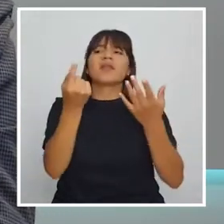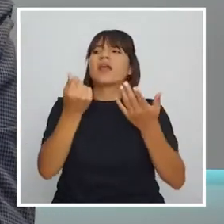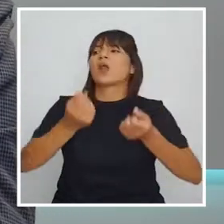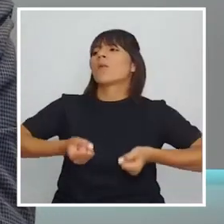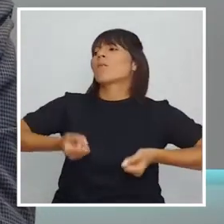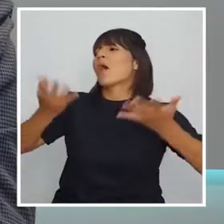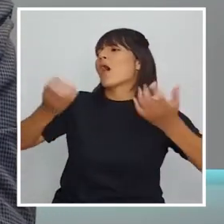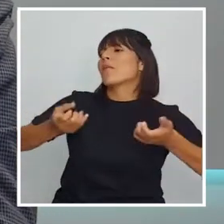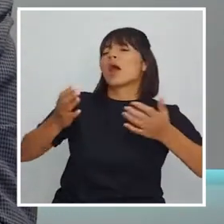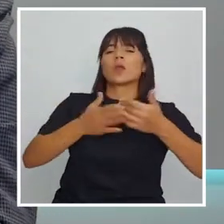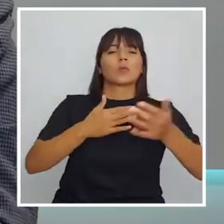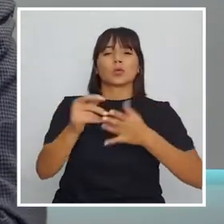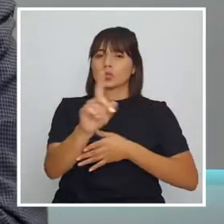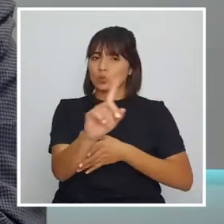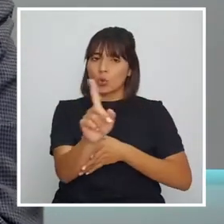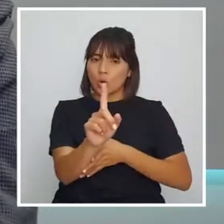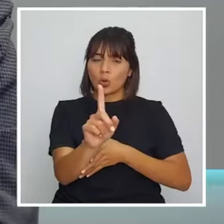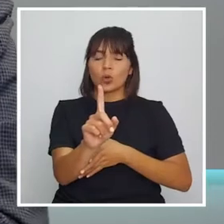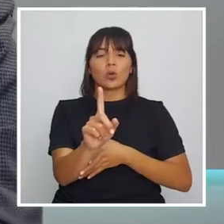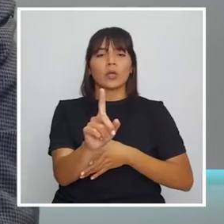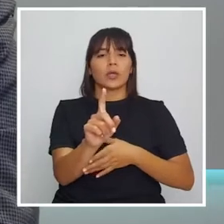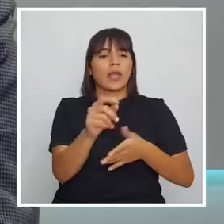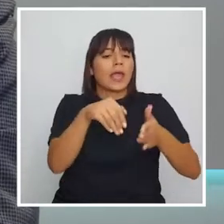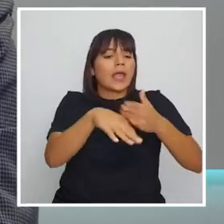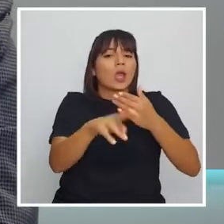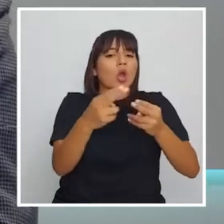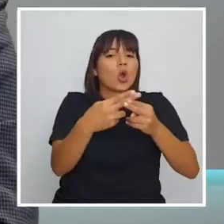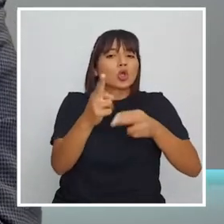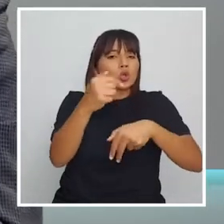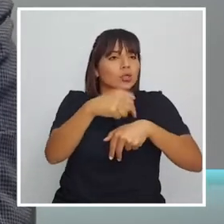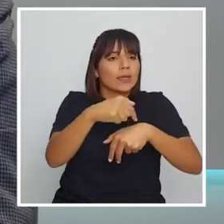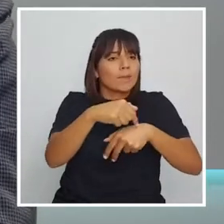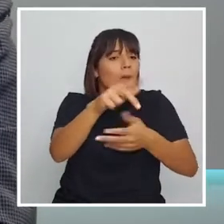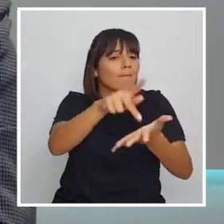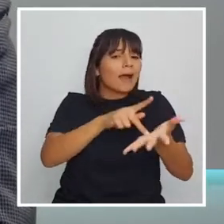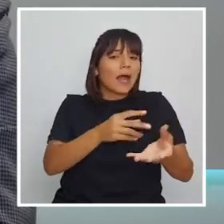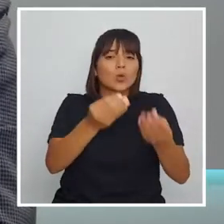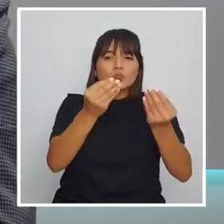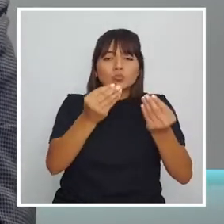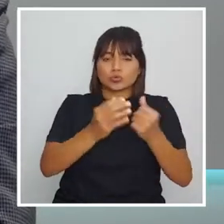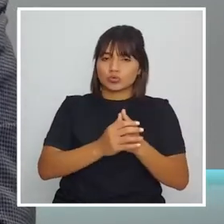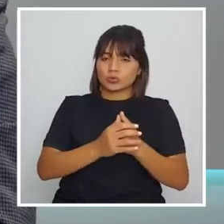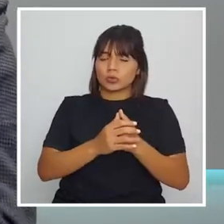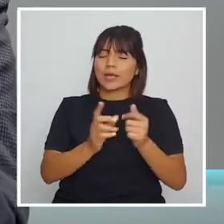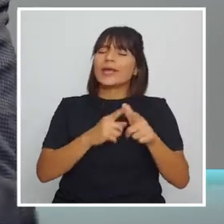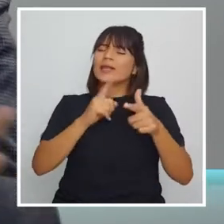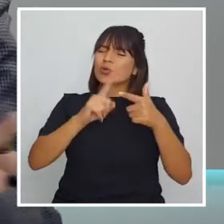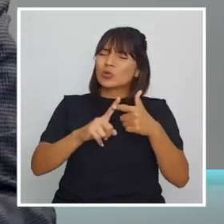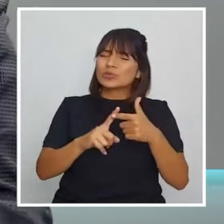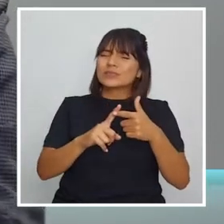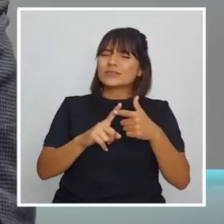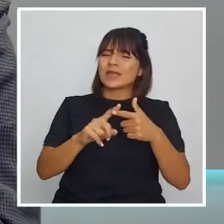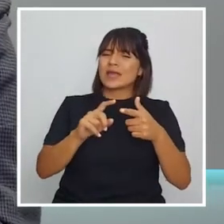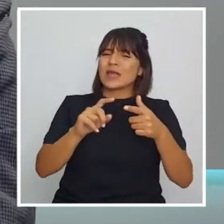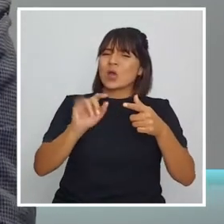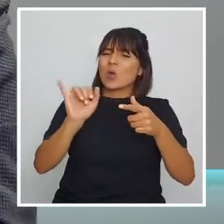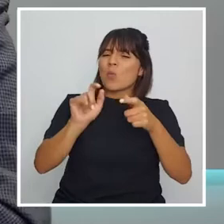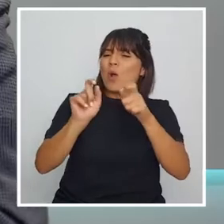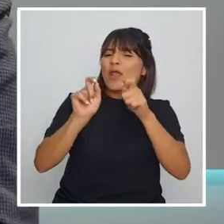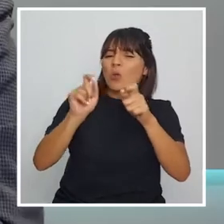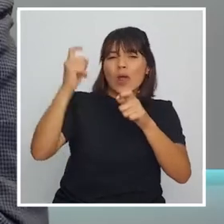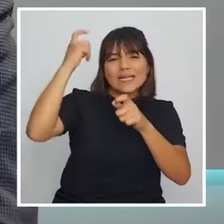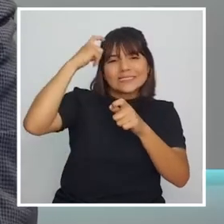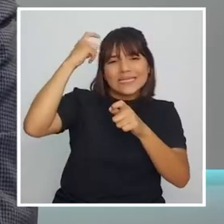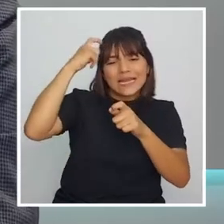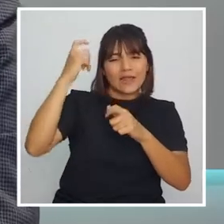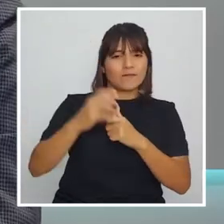en un periodo muy corto. Y es como educar el cerebro para cuando queremos hacer un poquito de ejercicio. O sea,